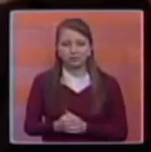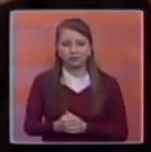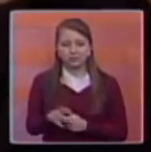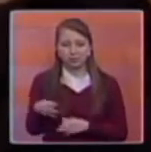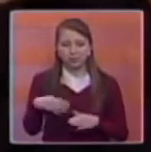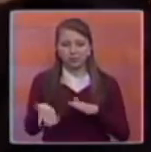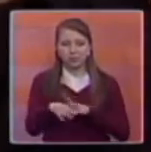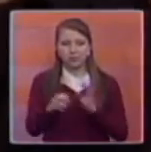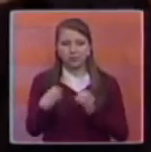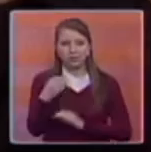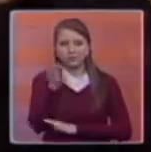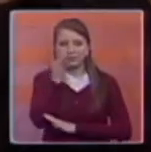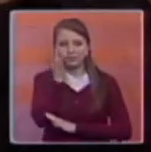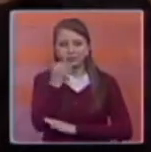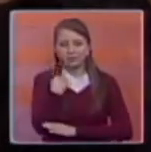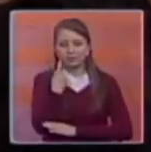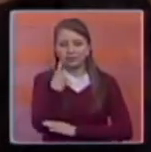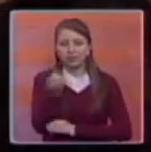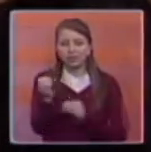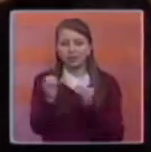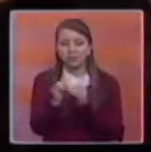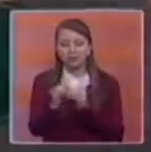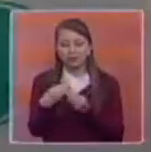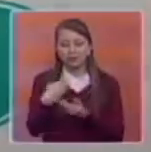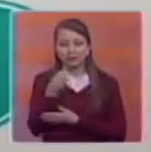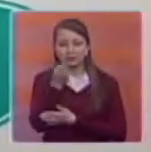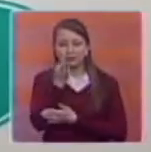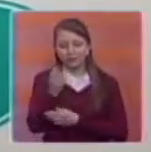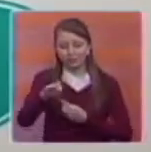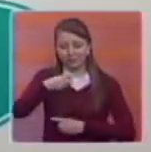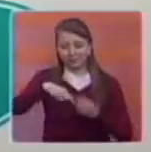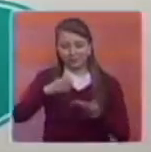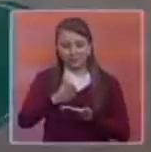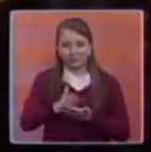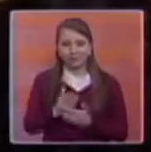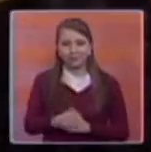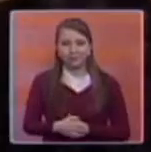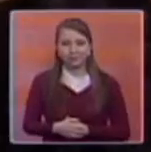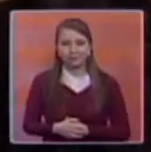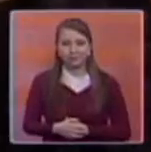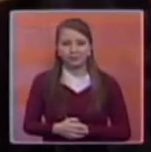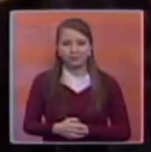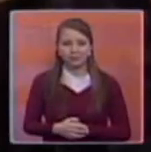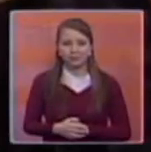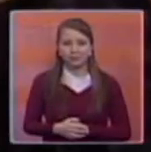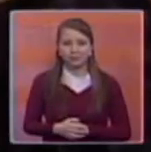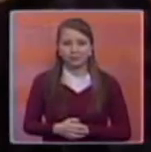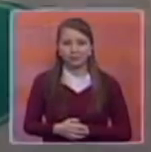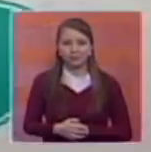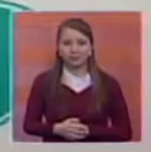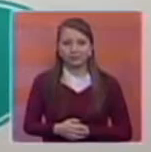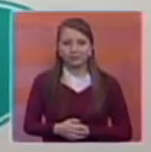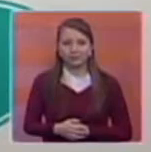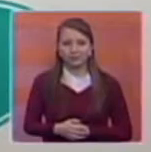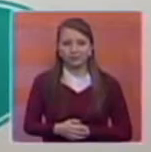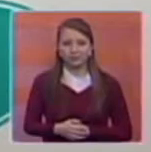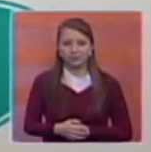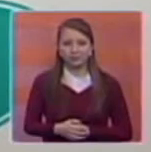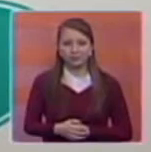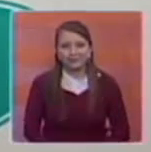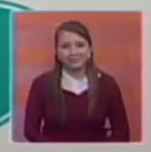ya está. ¡Qué rico! Voy a probar un poquito más. Nos vamos a dar una pausa para cortar mi aguacate y volver.